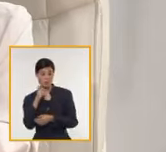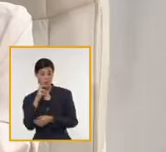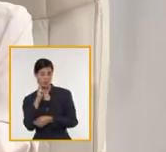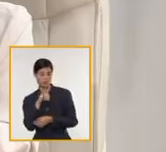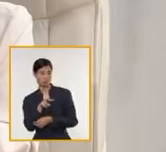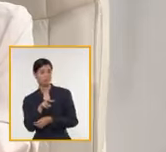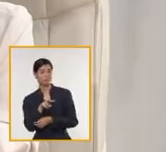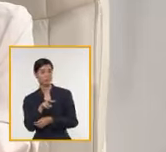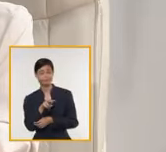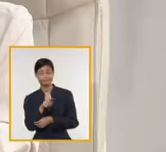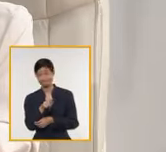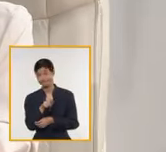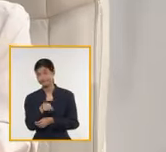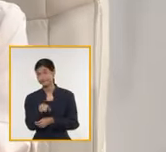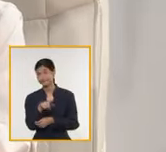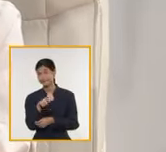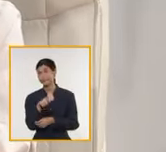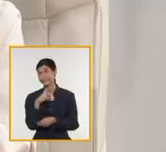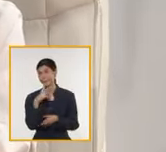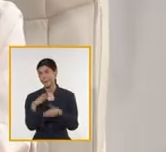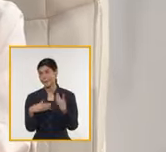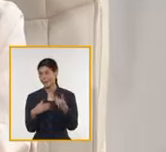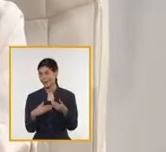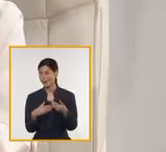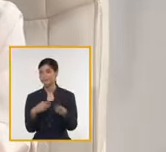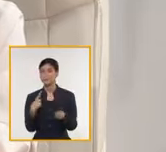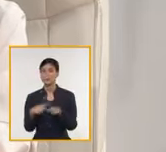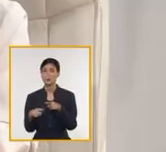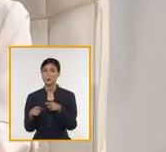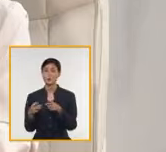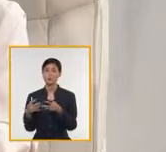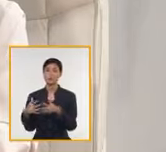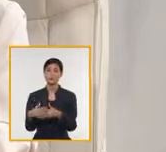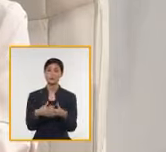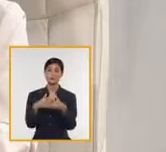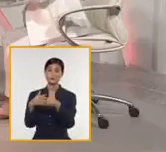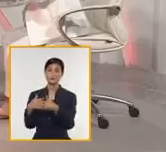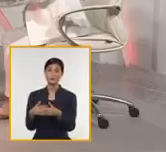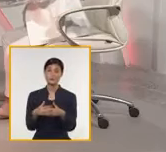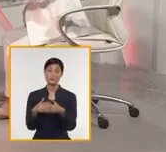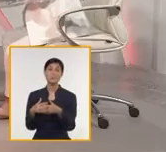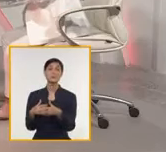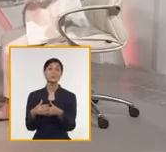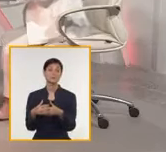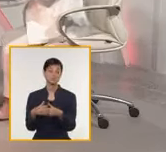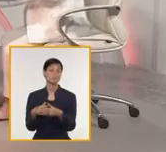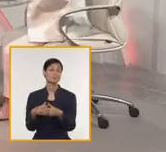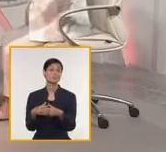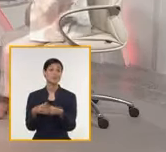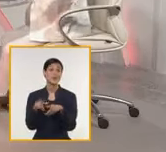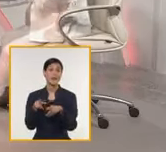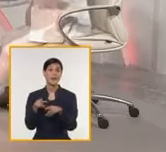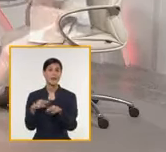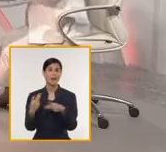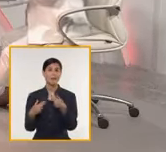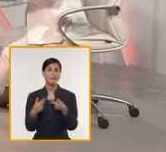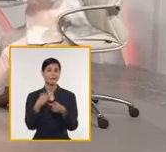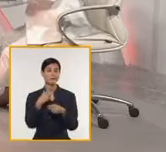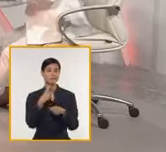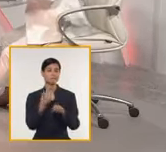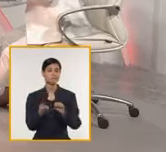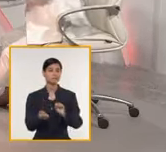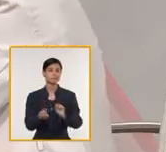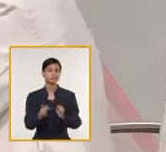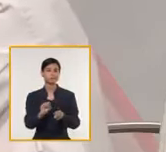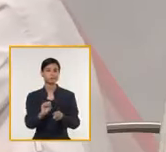se puede desconocer también el papel del establishment estadounidense, que en definitiva estará dominando, estará